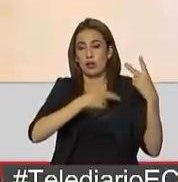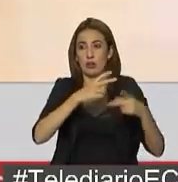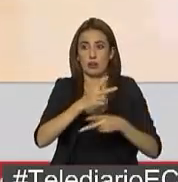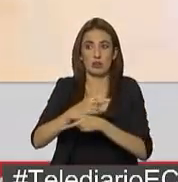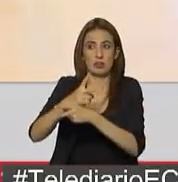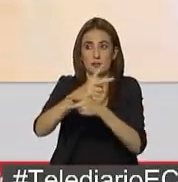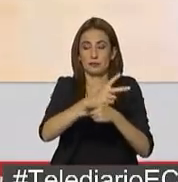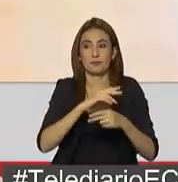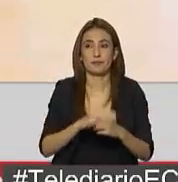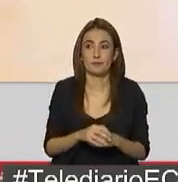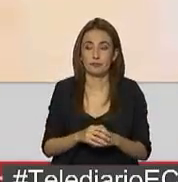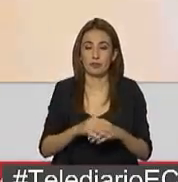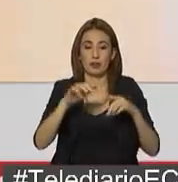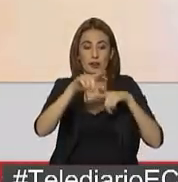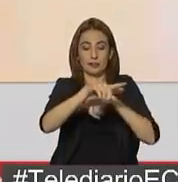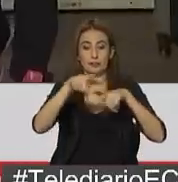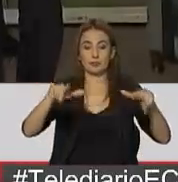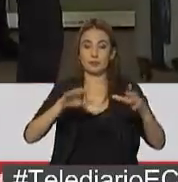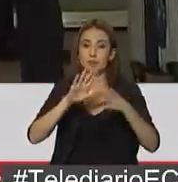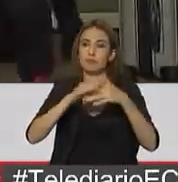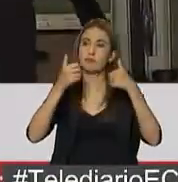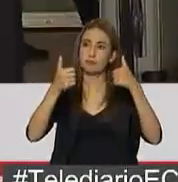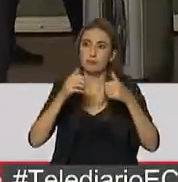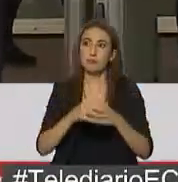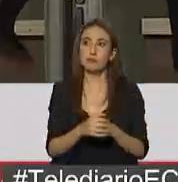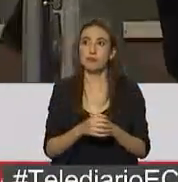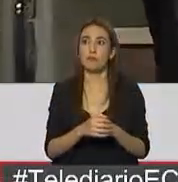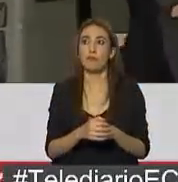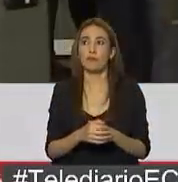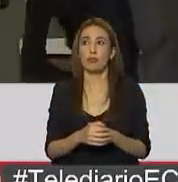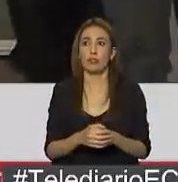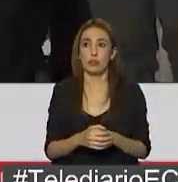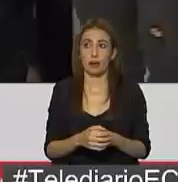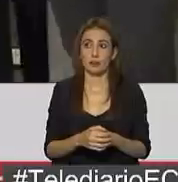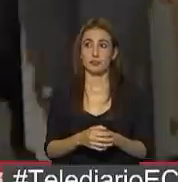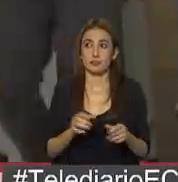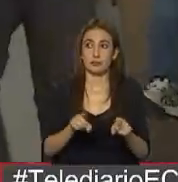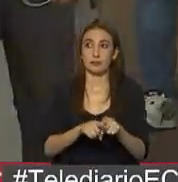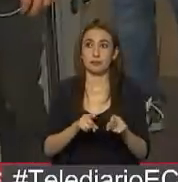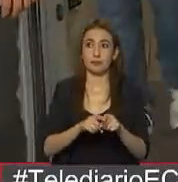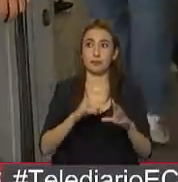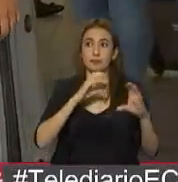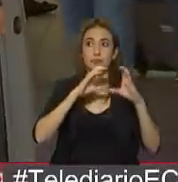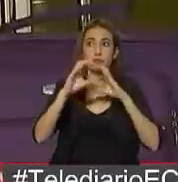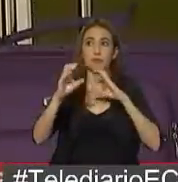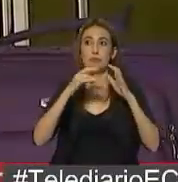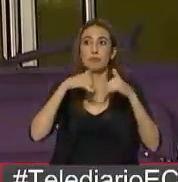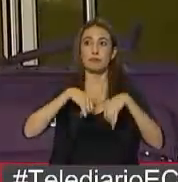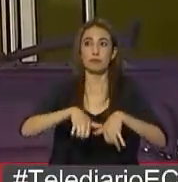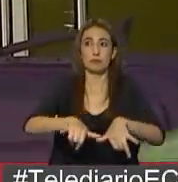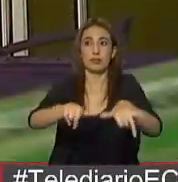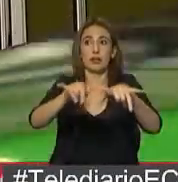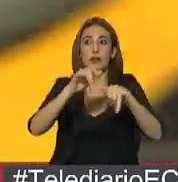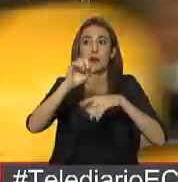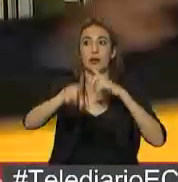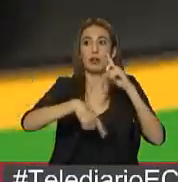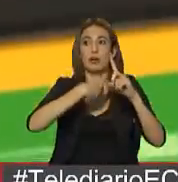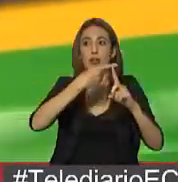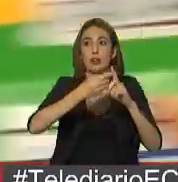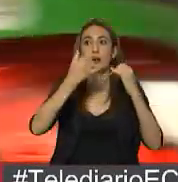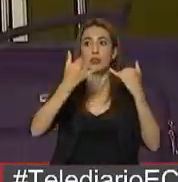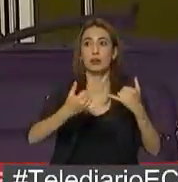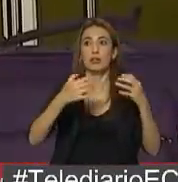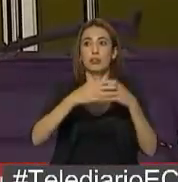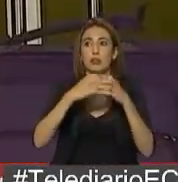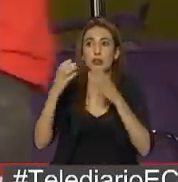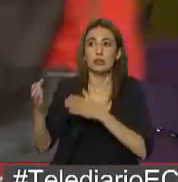su espacio y muy bien. Quipor continúa dialogando con el resto de aerolíneas internacionales y espera que paulatinamente se